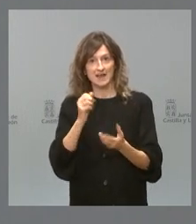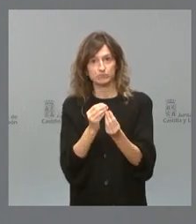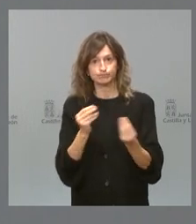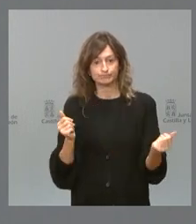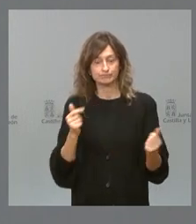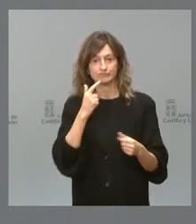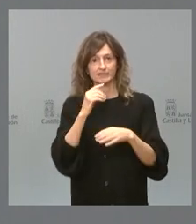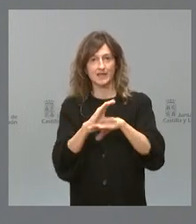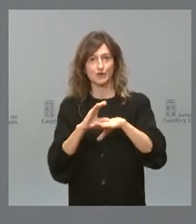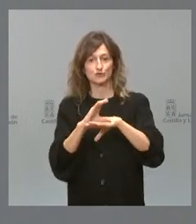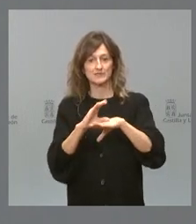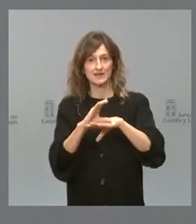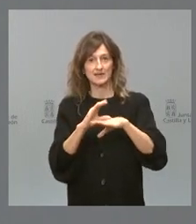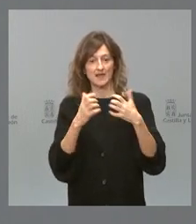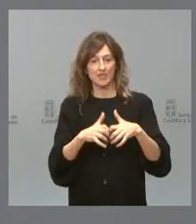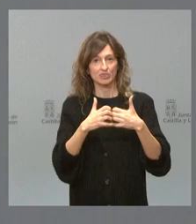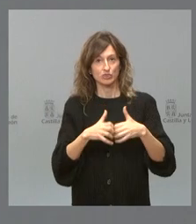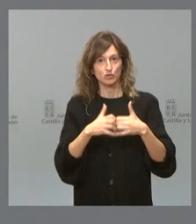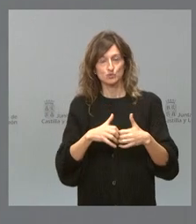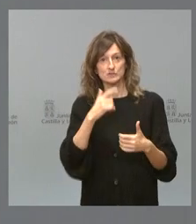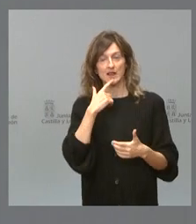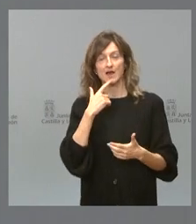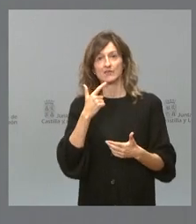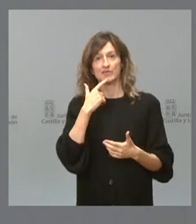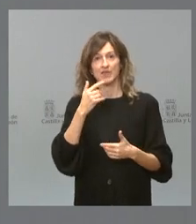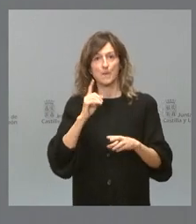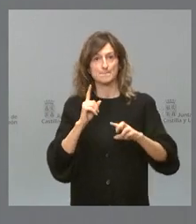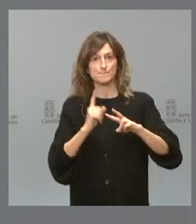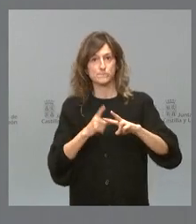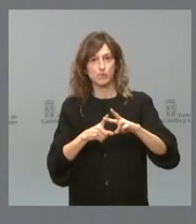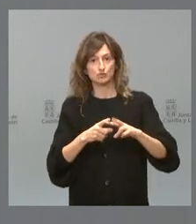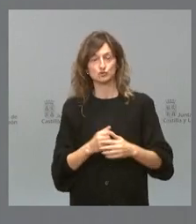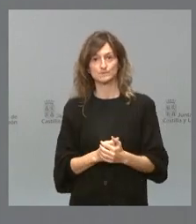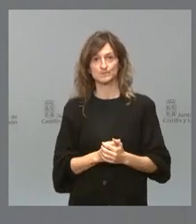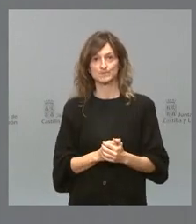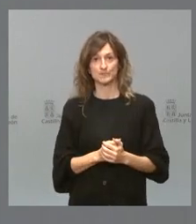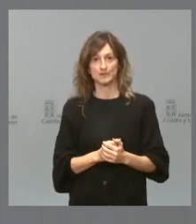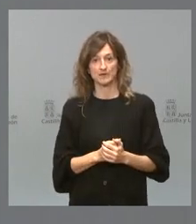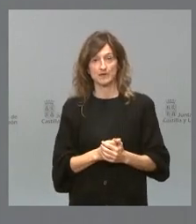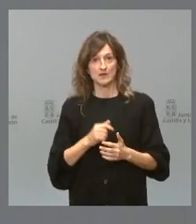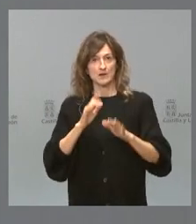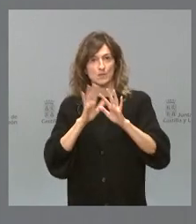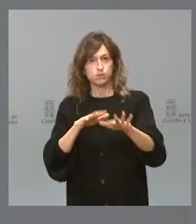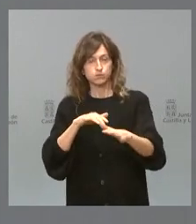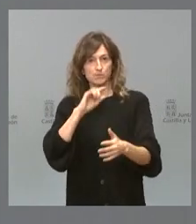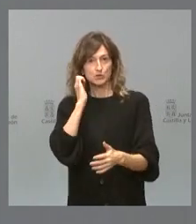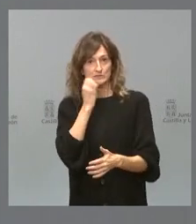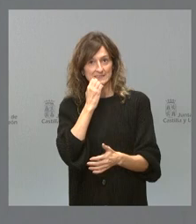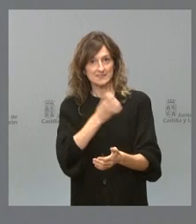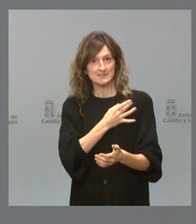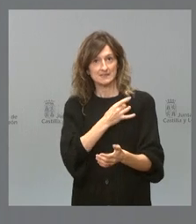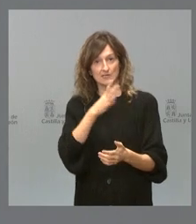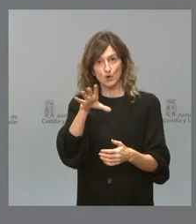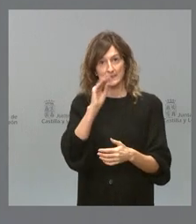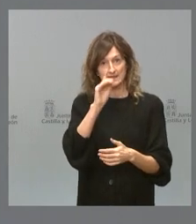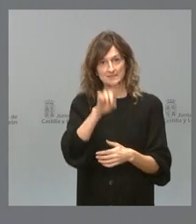la consejería de industria que está en manos de vox entienden ustedes algún este tipo de reivindicaciones y protestas de los sindicatos en